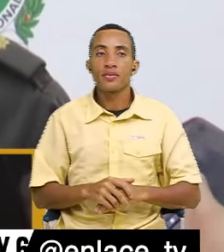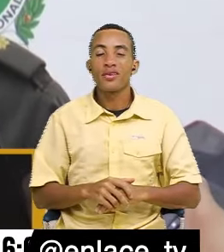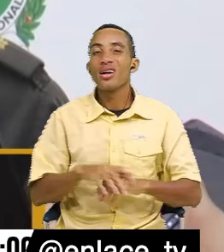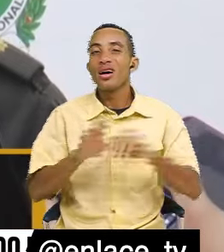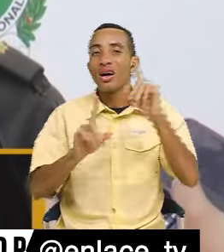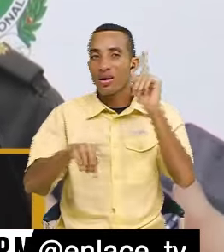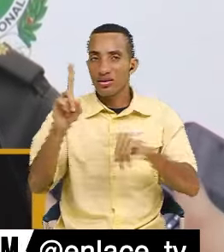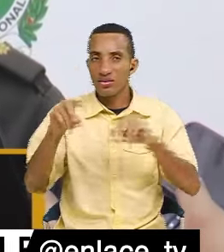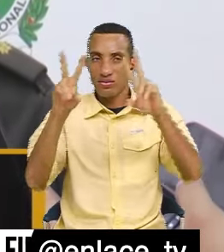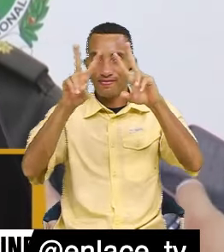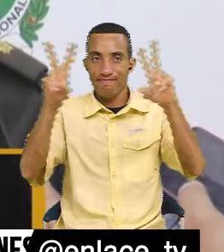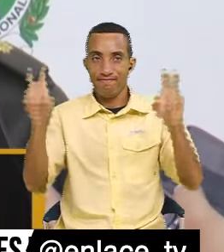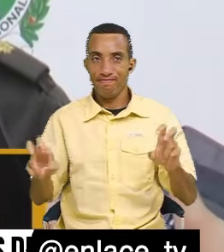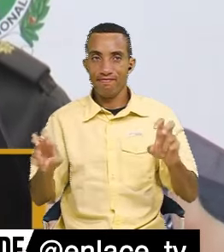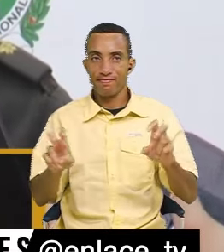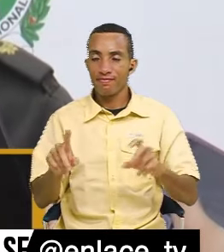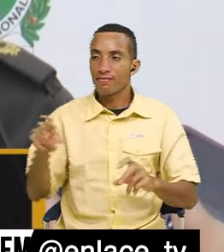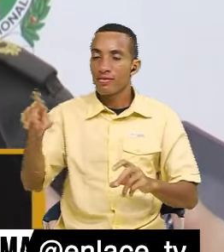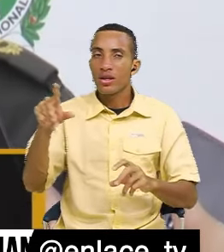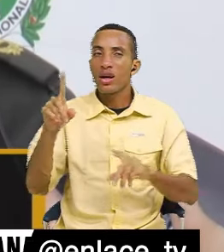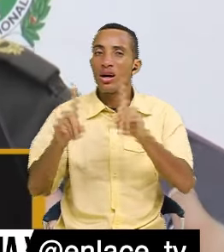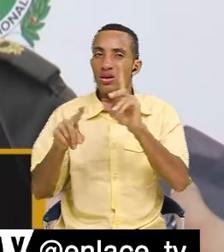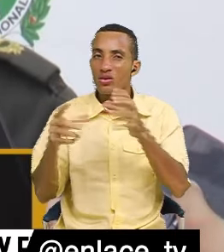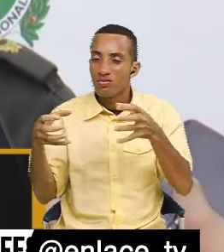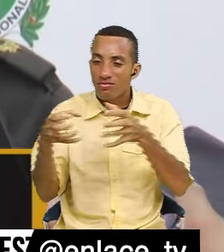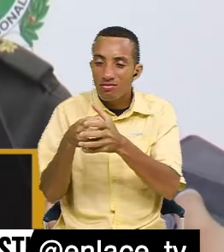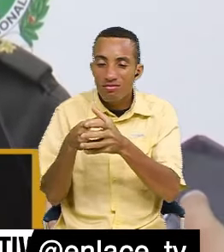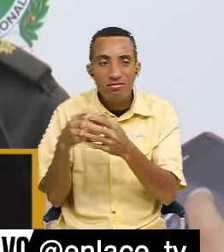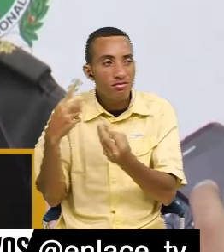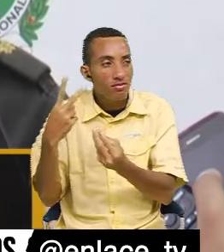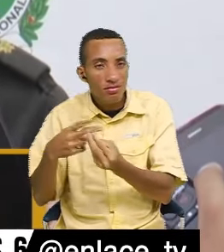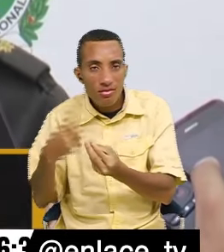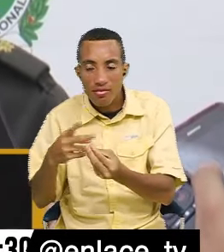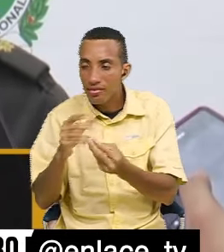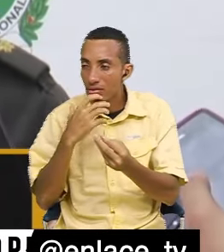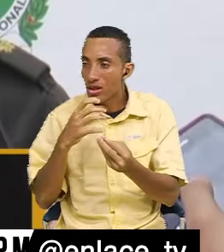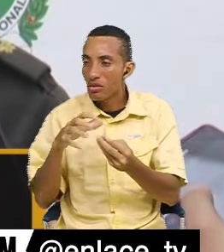manejan dentro de estas estructuras y que obedecen a reacomodamientos,